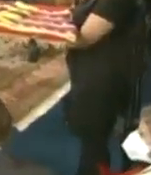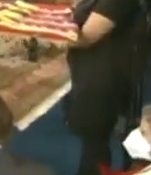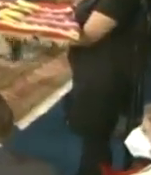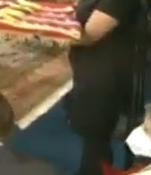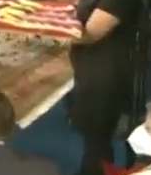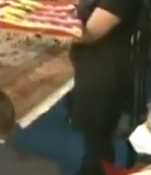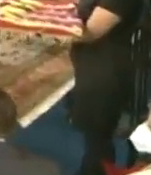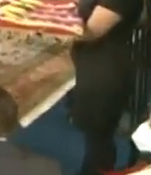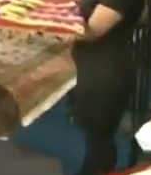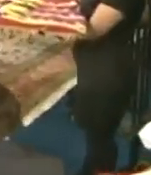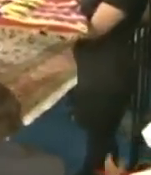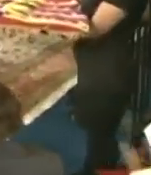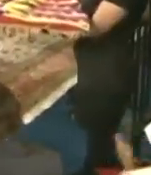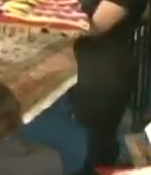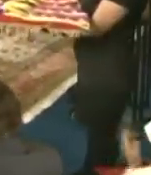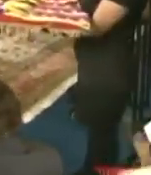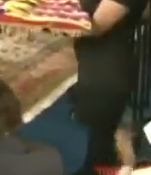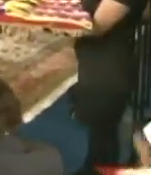Venezuela.